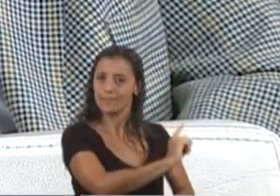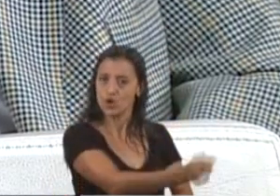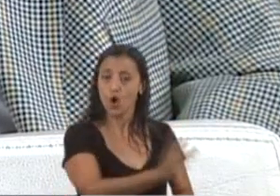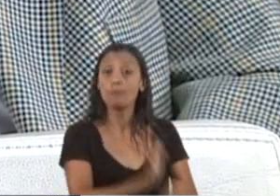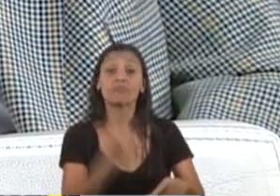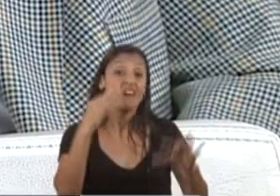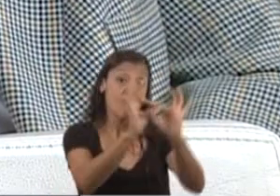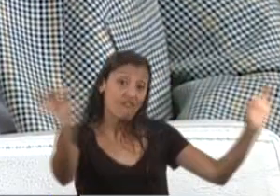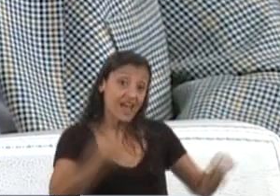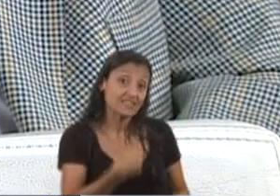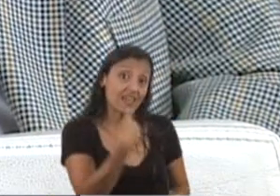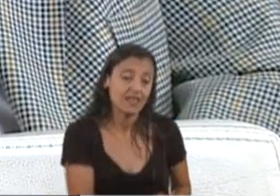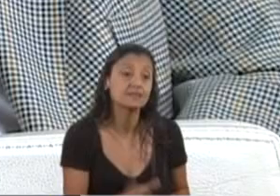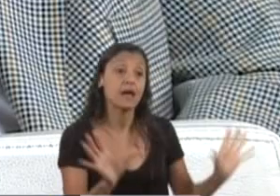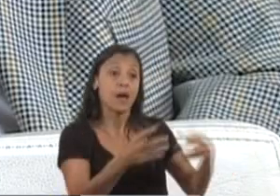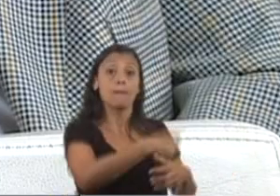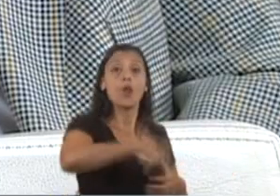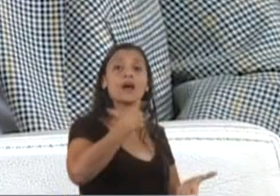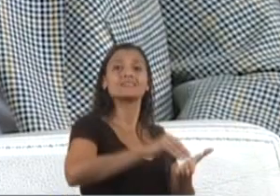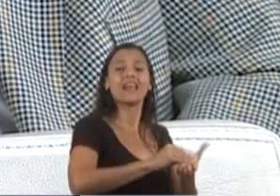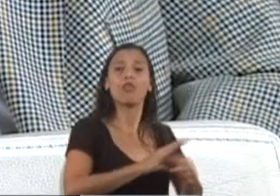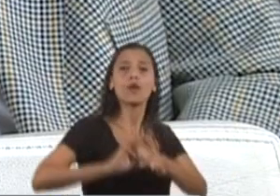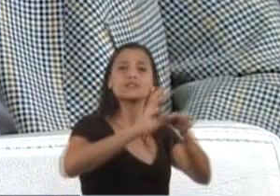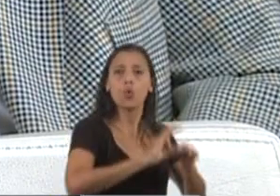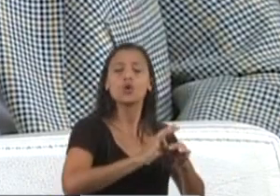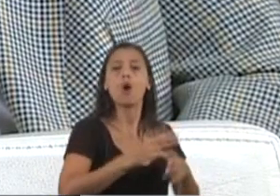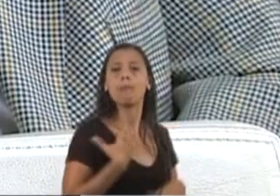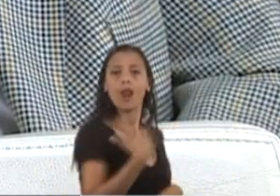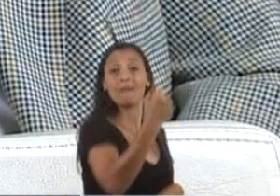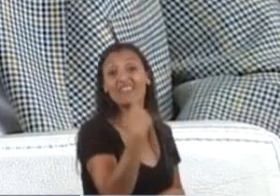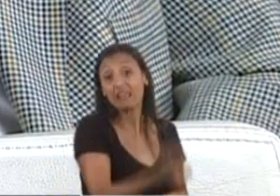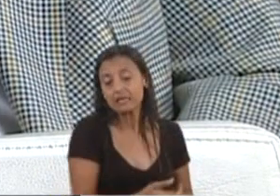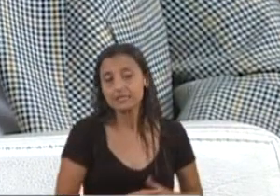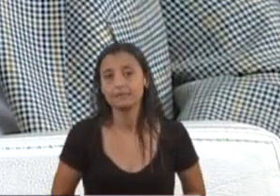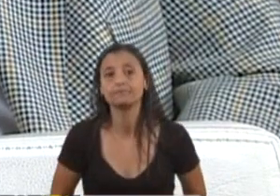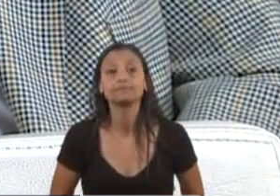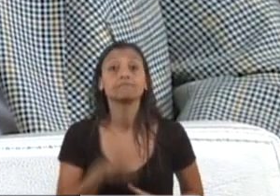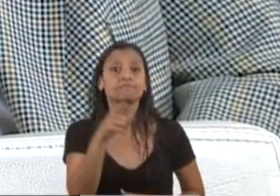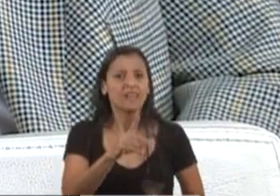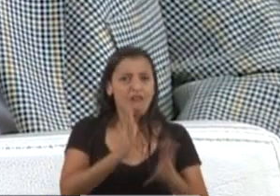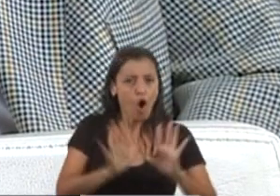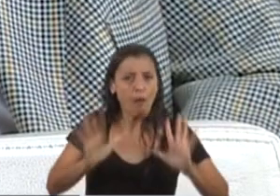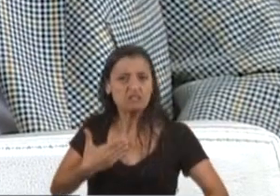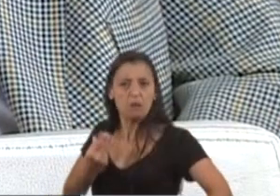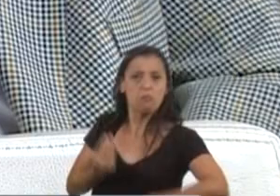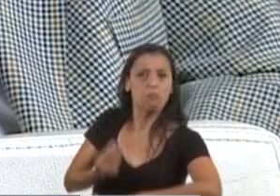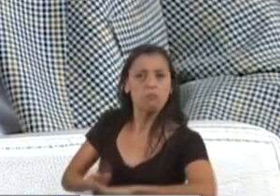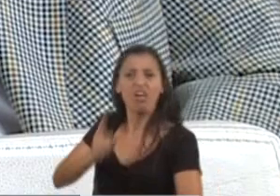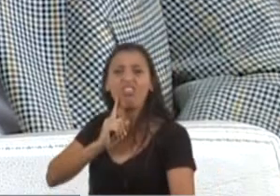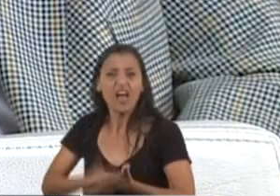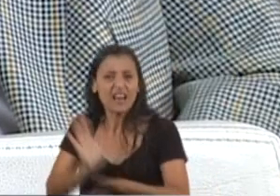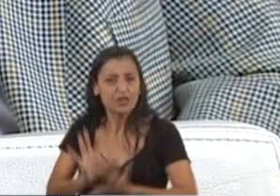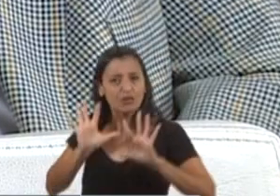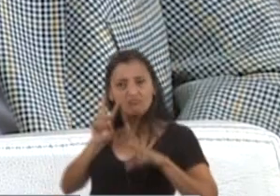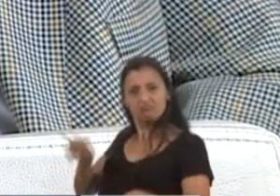el comunicado del bloque de senadores de Unión por la Patria que indica que esta forma de designación es